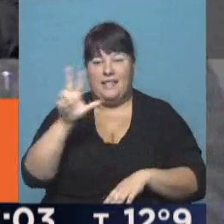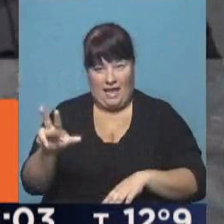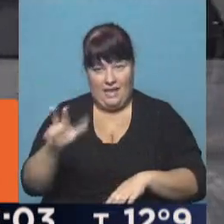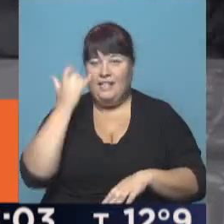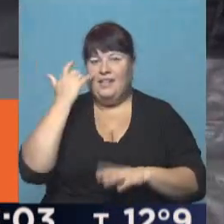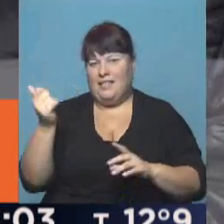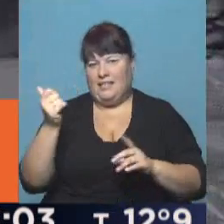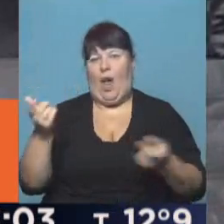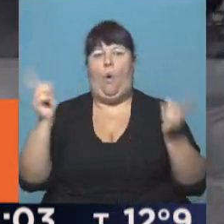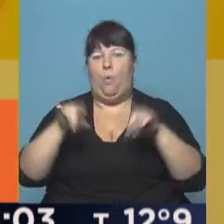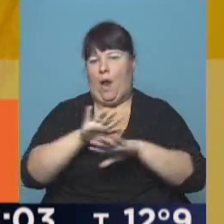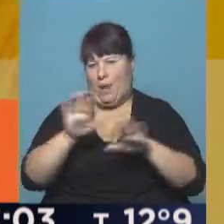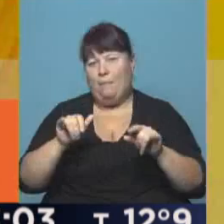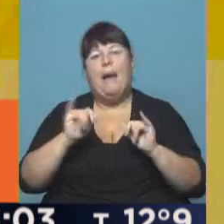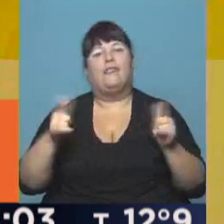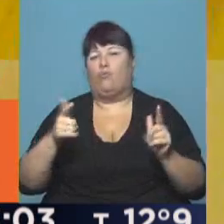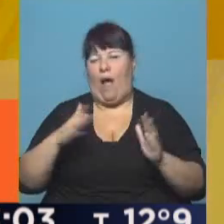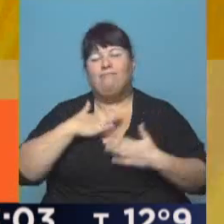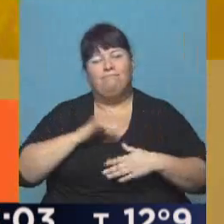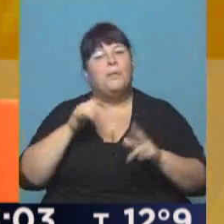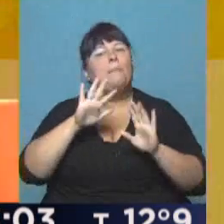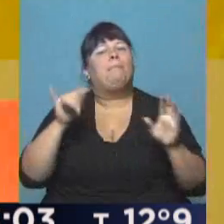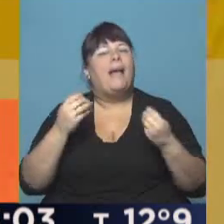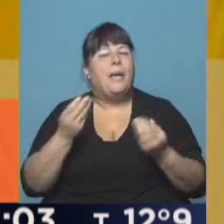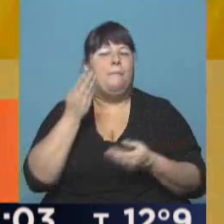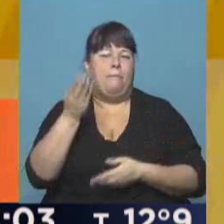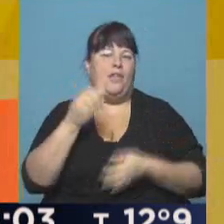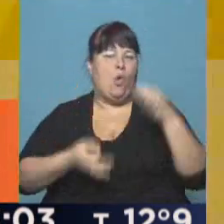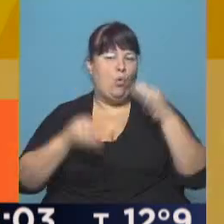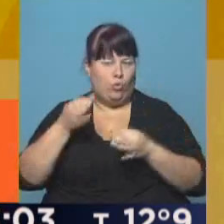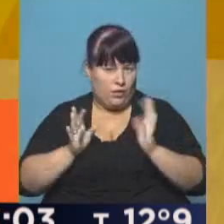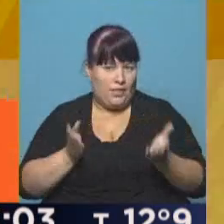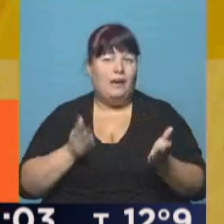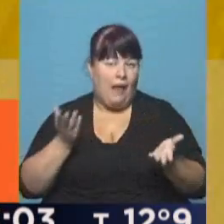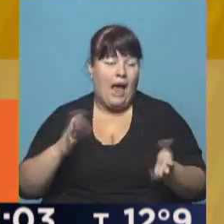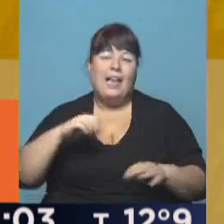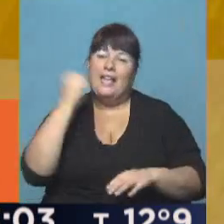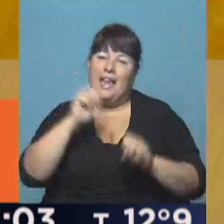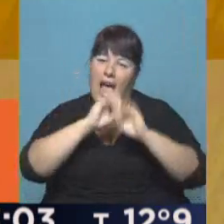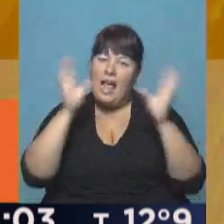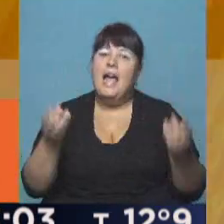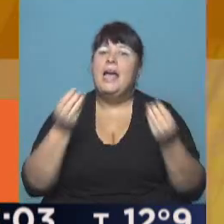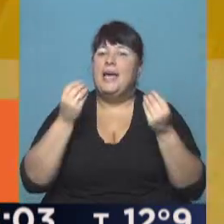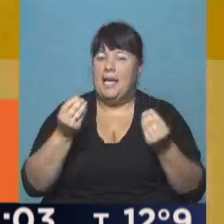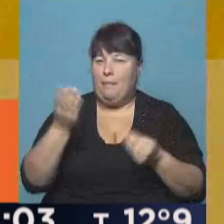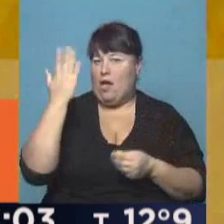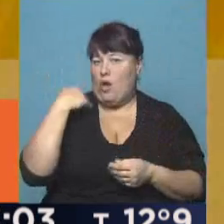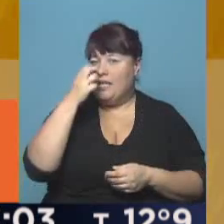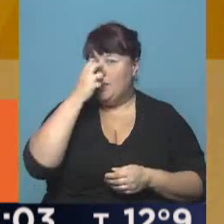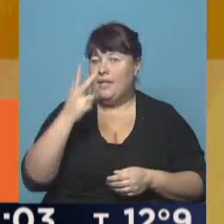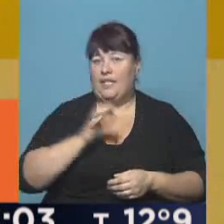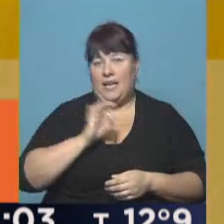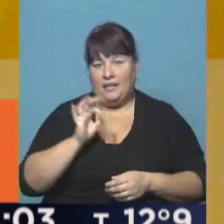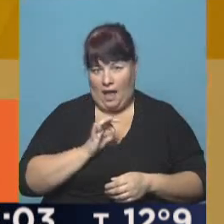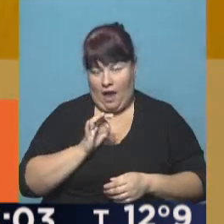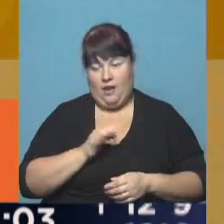Ya retomó la calma, pero no la paz, porque la paz tiene que ver con el pedido de justicia y claro, y esclarecer qué fue lo que ocurrió 23 años